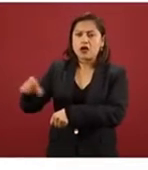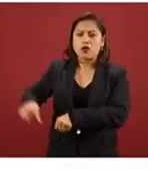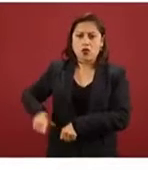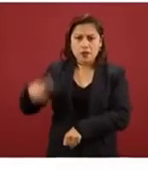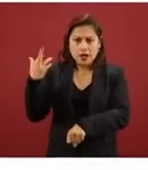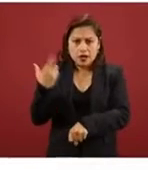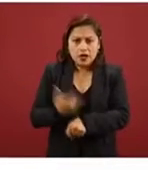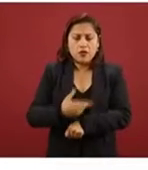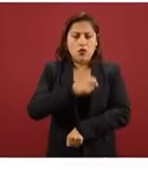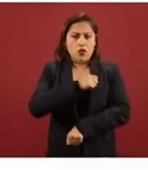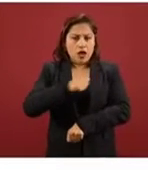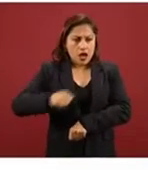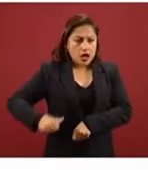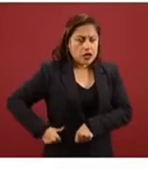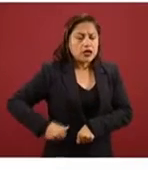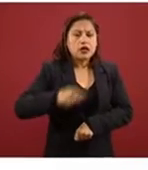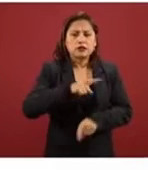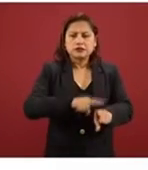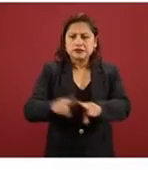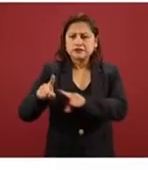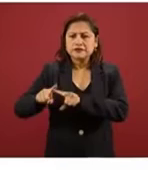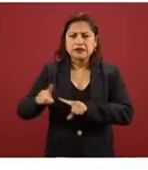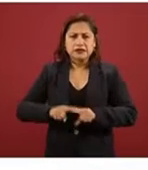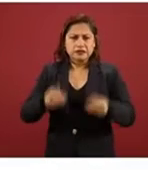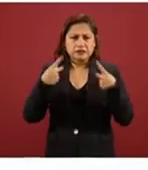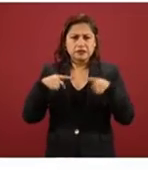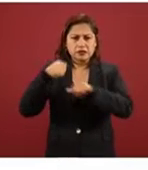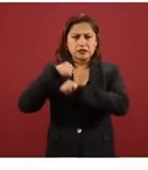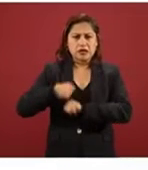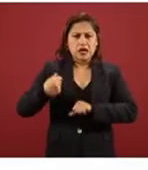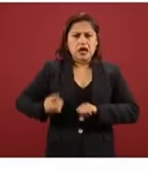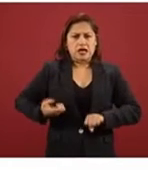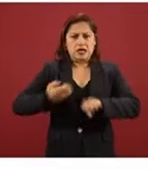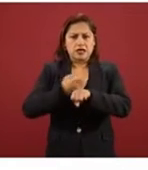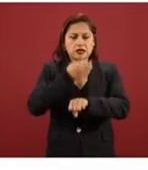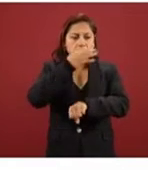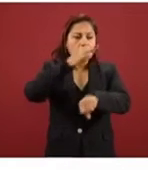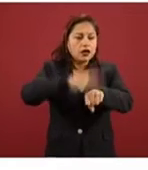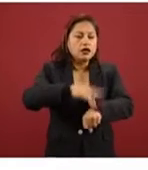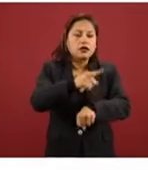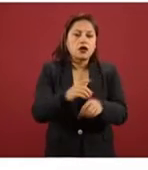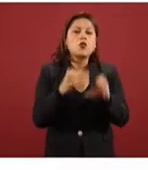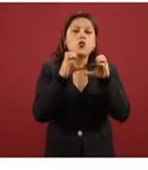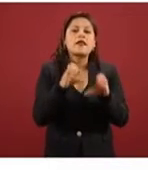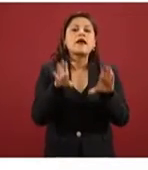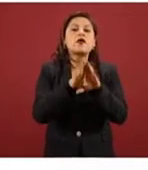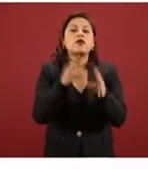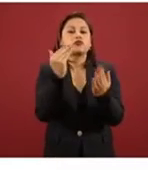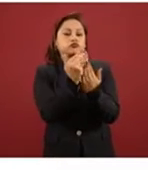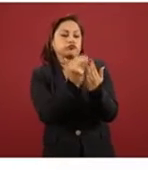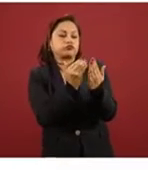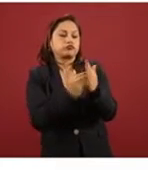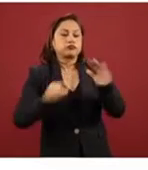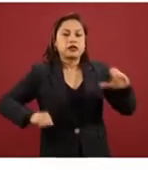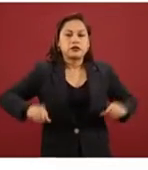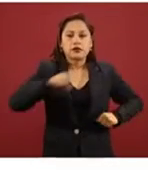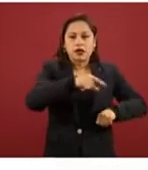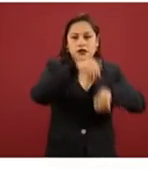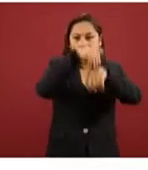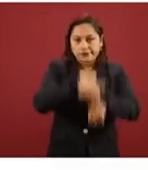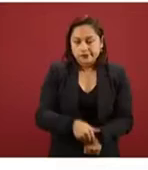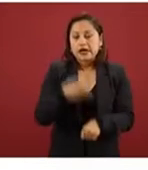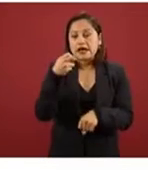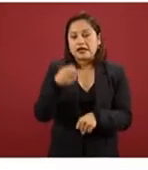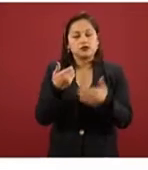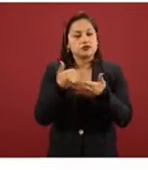la población acerca de medidas preventivas, lo que se traduce siempre en una mejor gestión de la emergencia. Entre